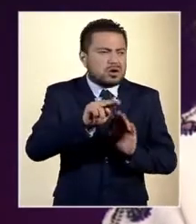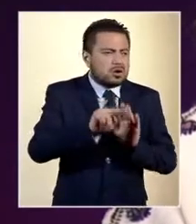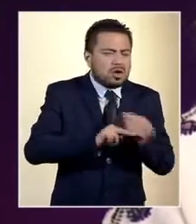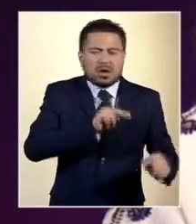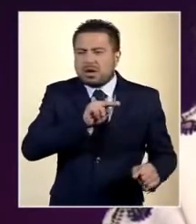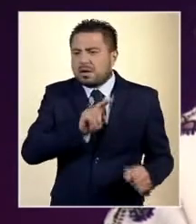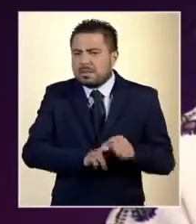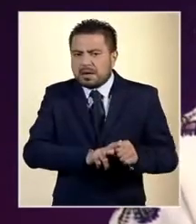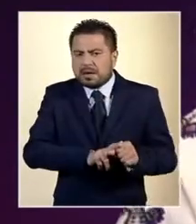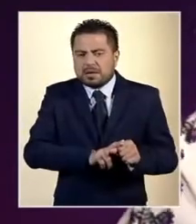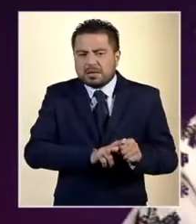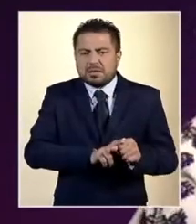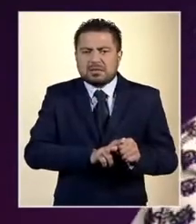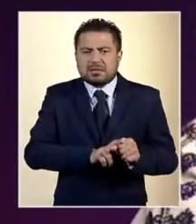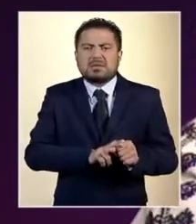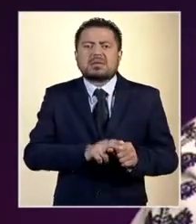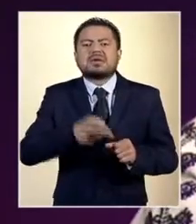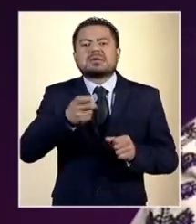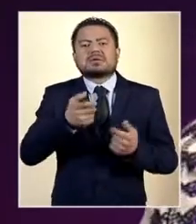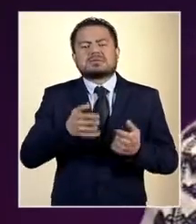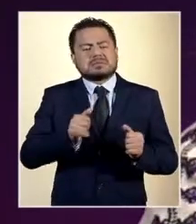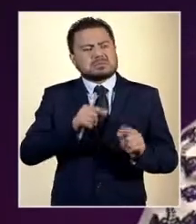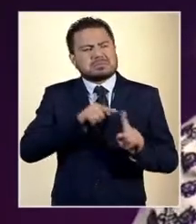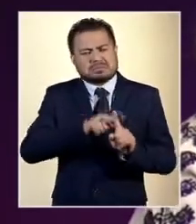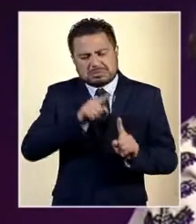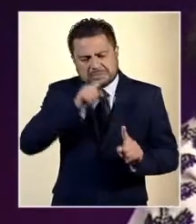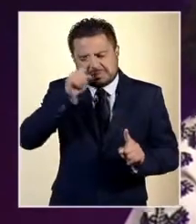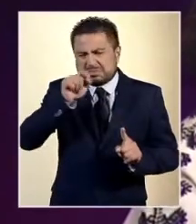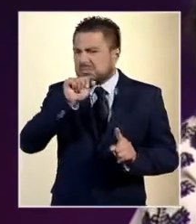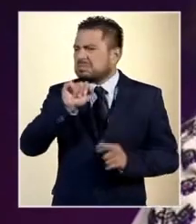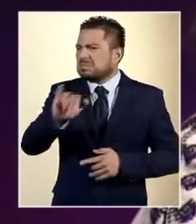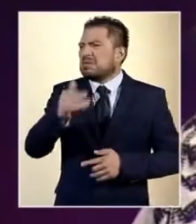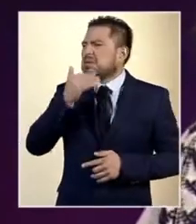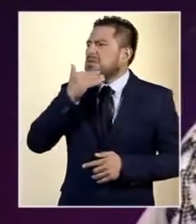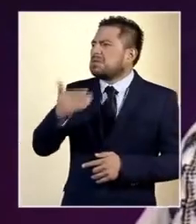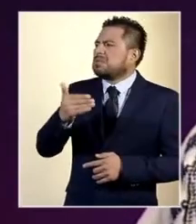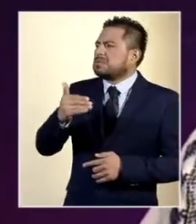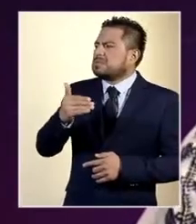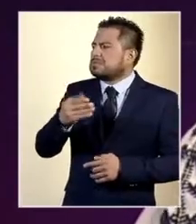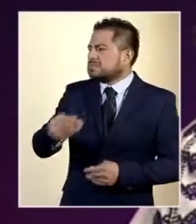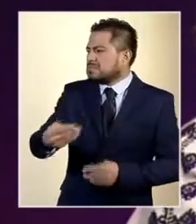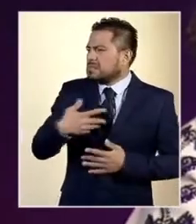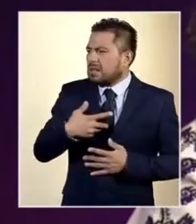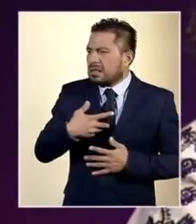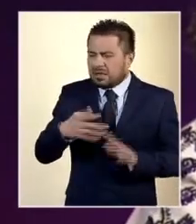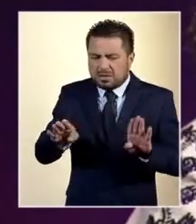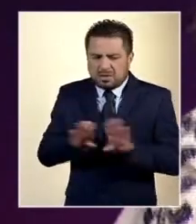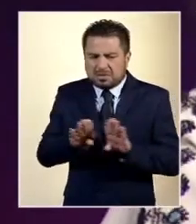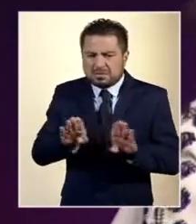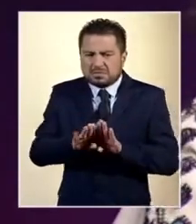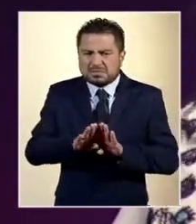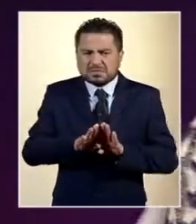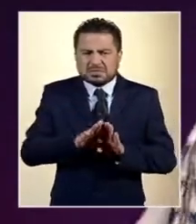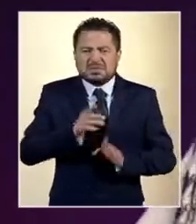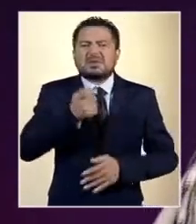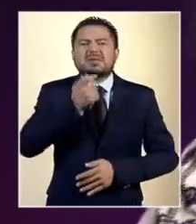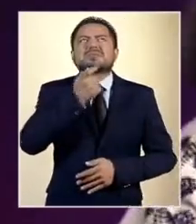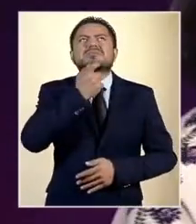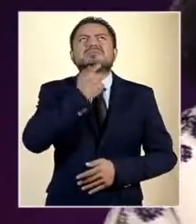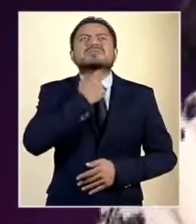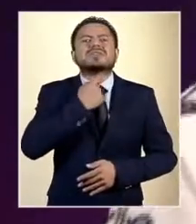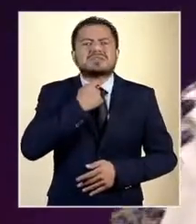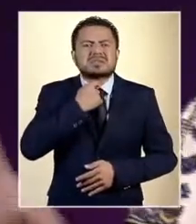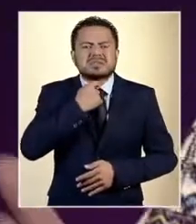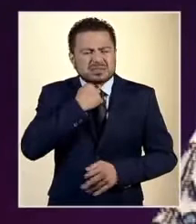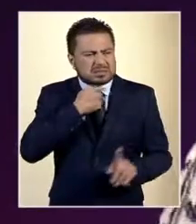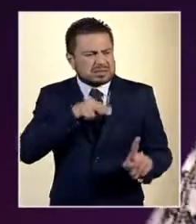normalizada, ¿no? Entonces, está súper nice que nos echemos nuestros mezcales, ¿no? Ahora